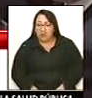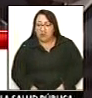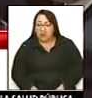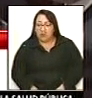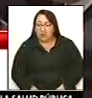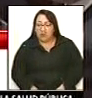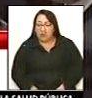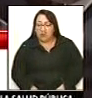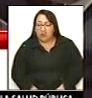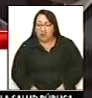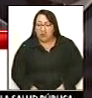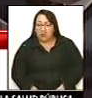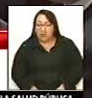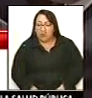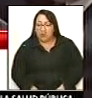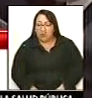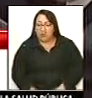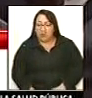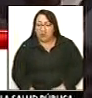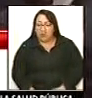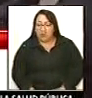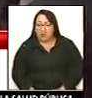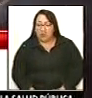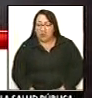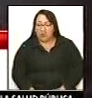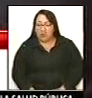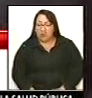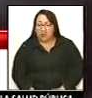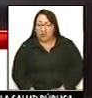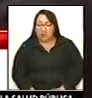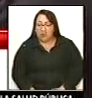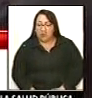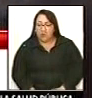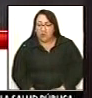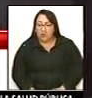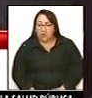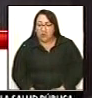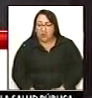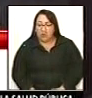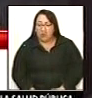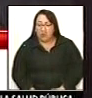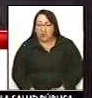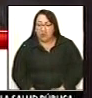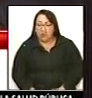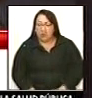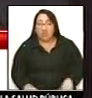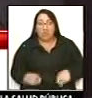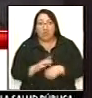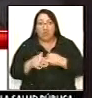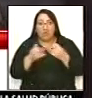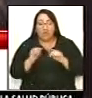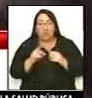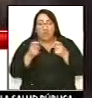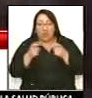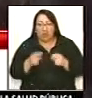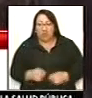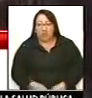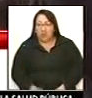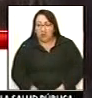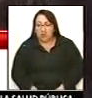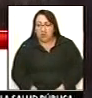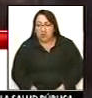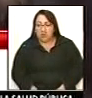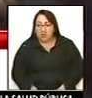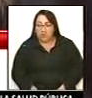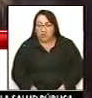En el tema se habló también, y también creo que fue el señor Schack, en el tema de los informes de control. Y esta